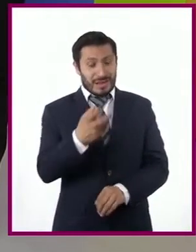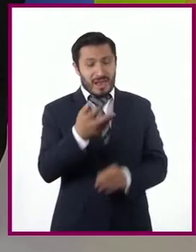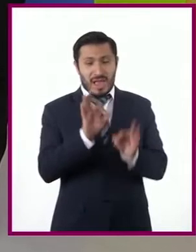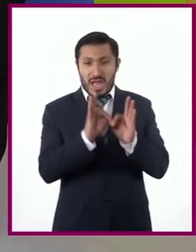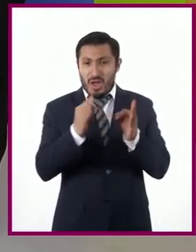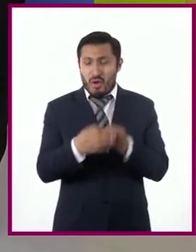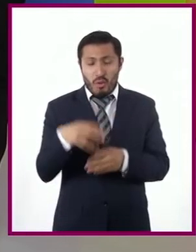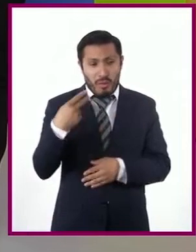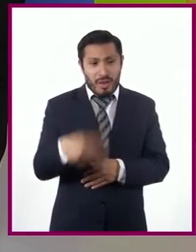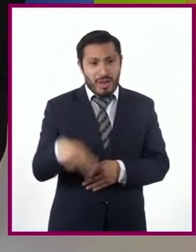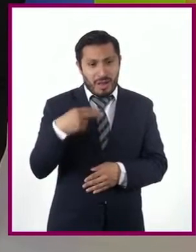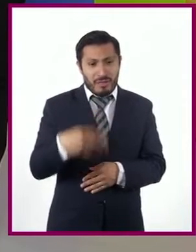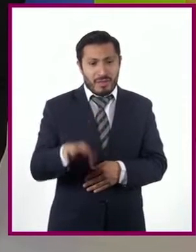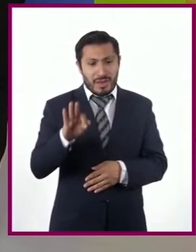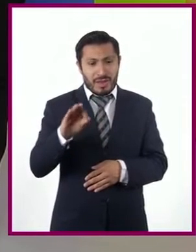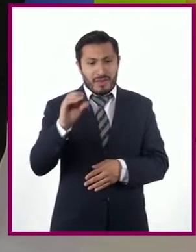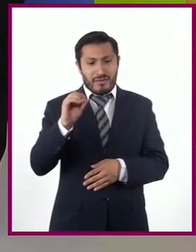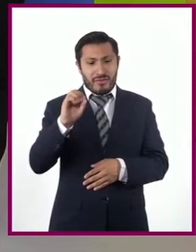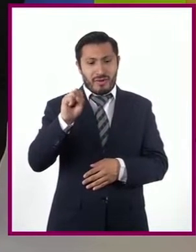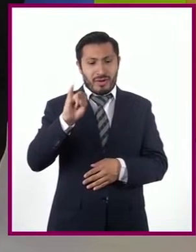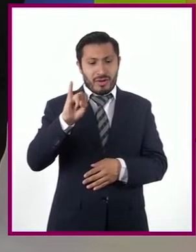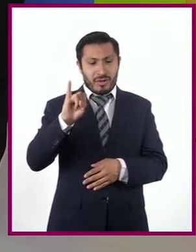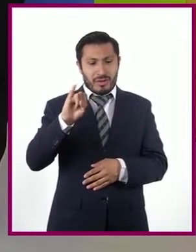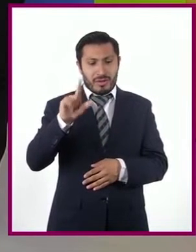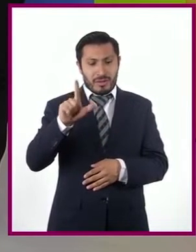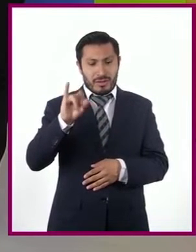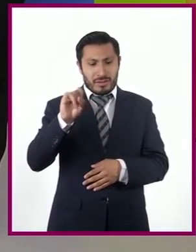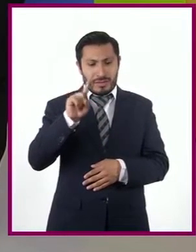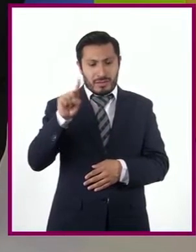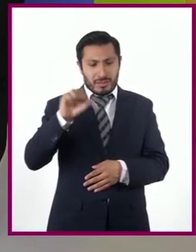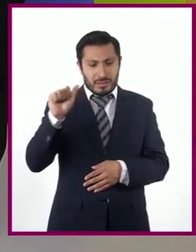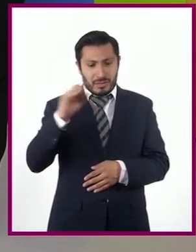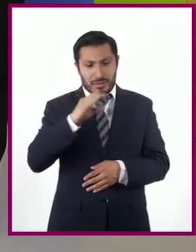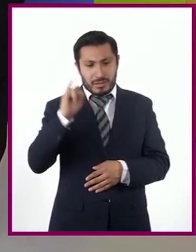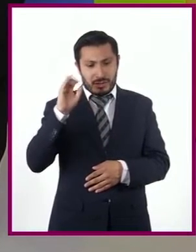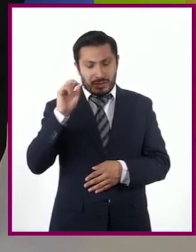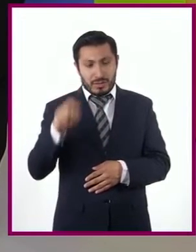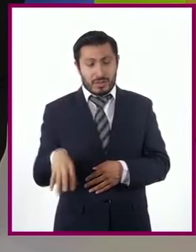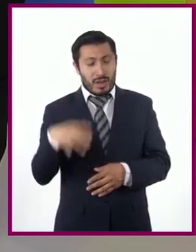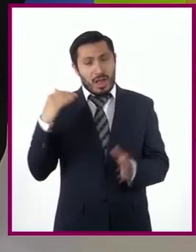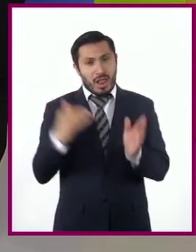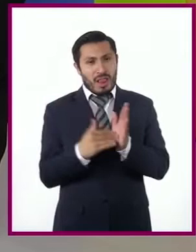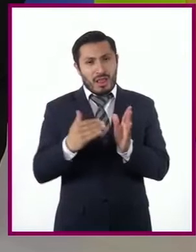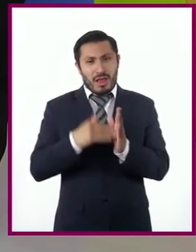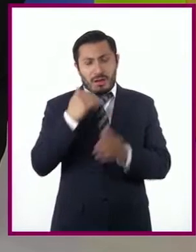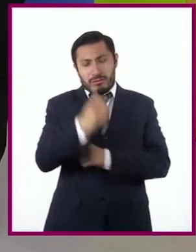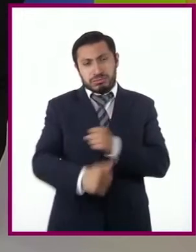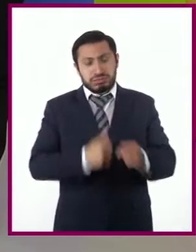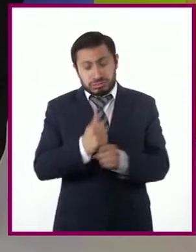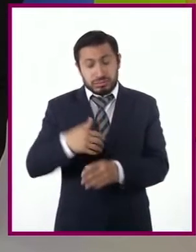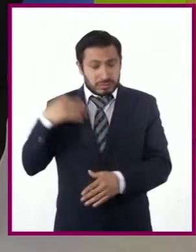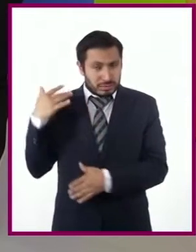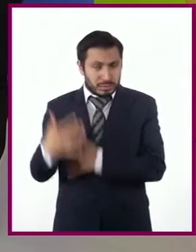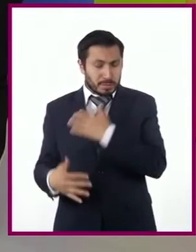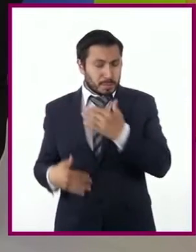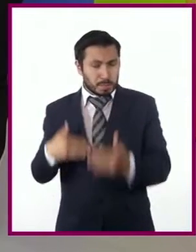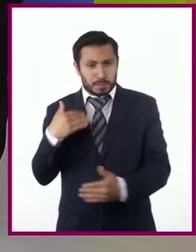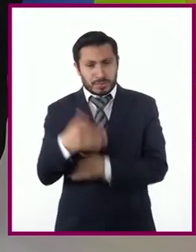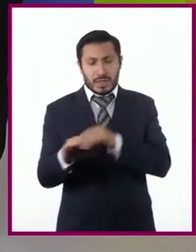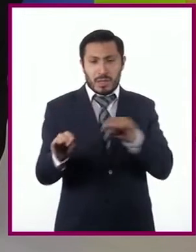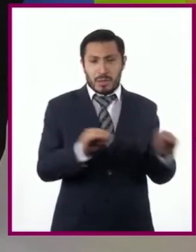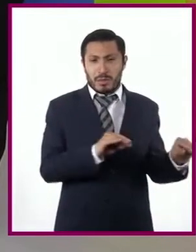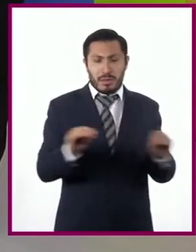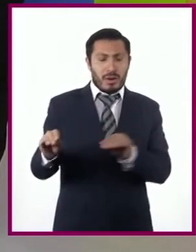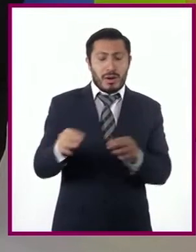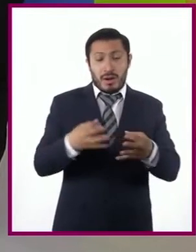proceso lo llamamos fosilización. Miles de años después, el movimiento de las placas tectónicas hizo